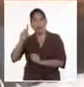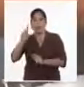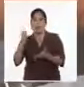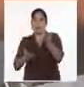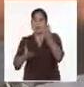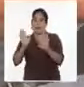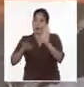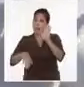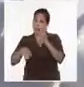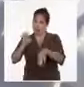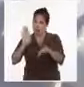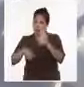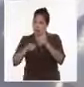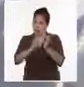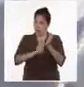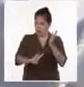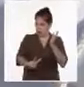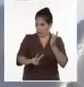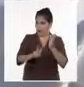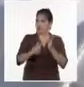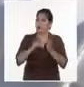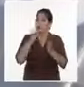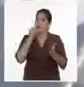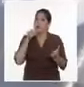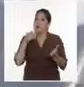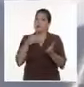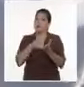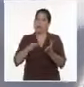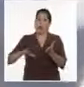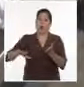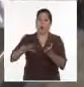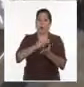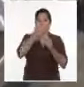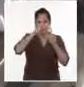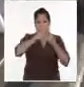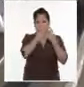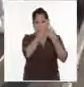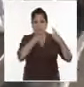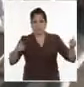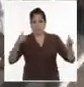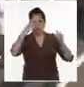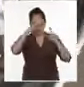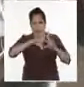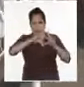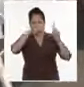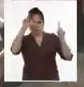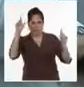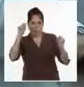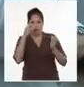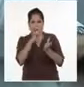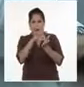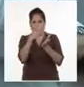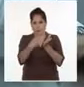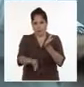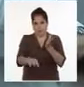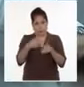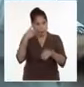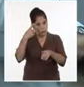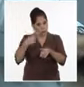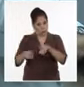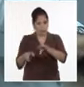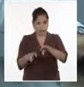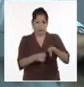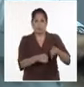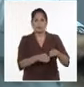los territorios, de manera de poder llegar a toda la red con una parte del producto. Tenemos otra importación,